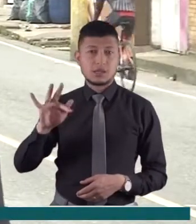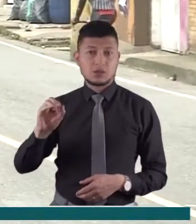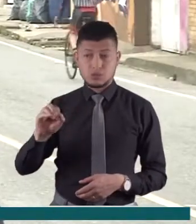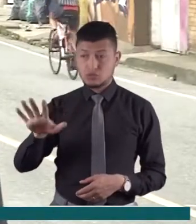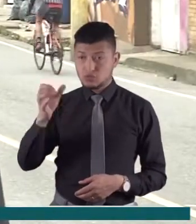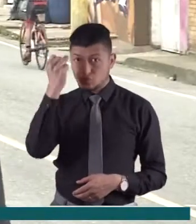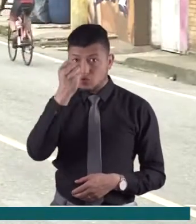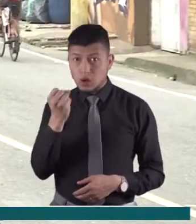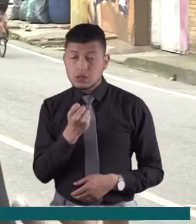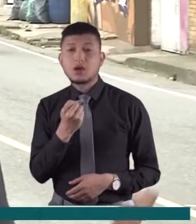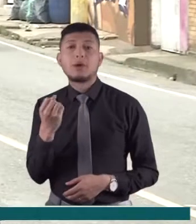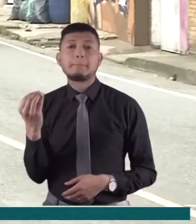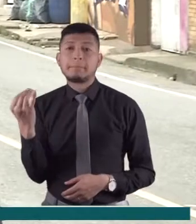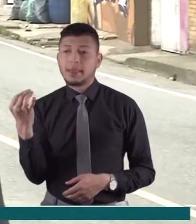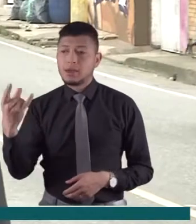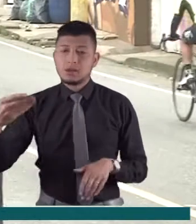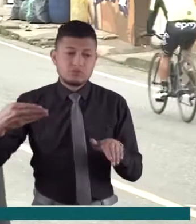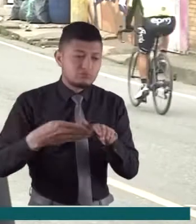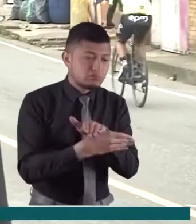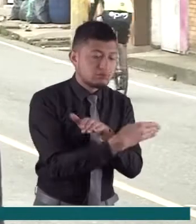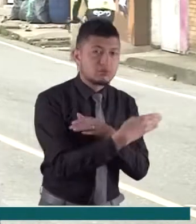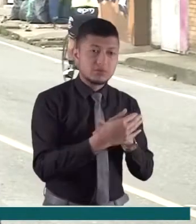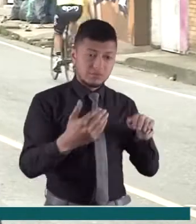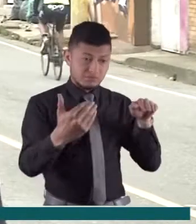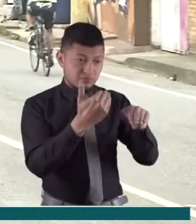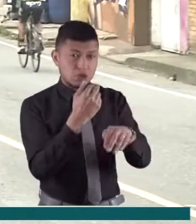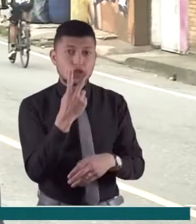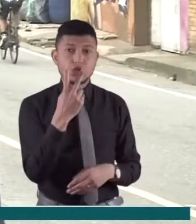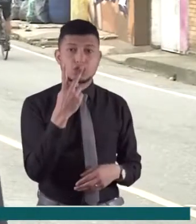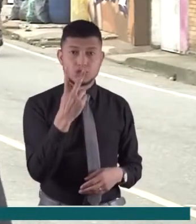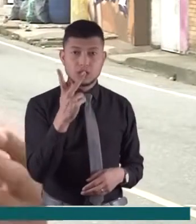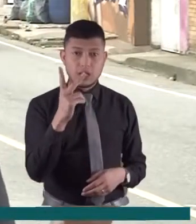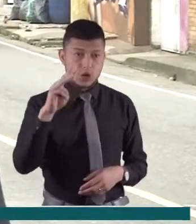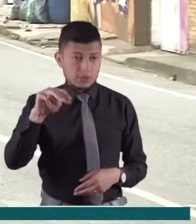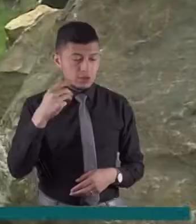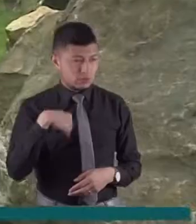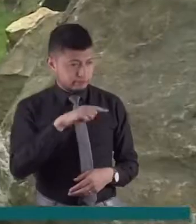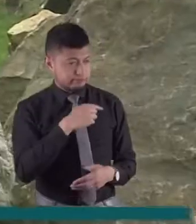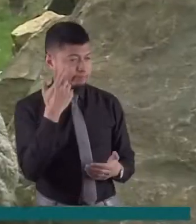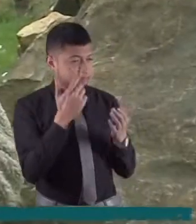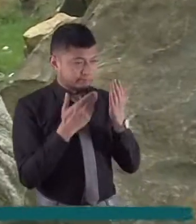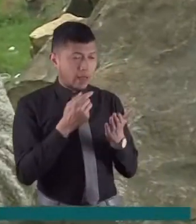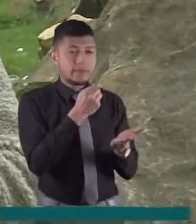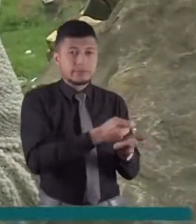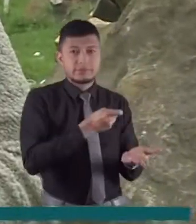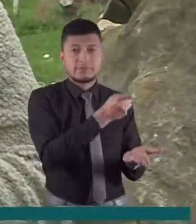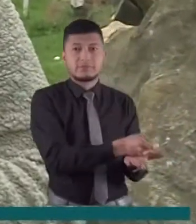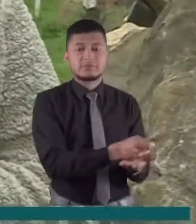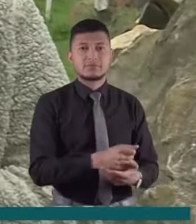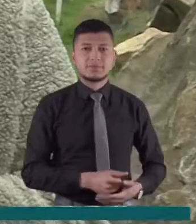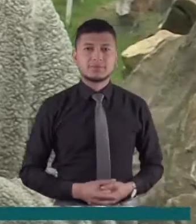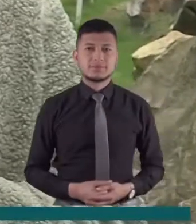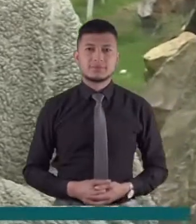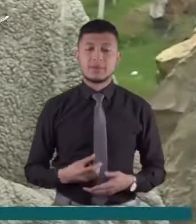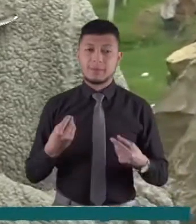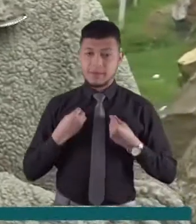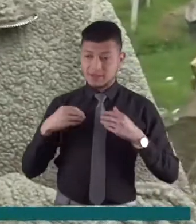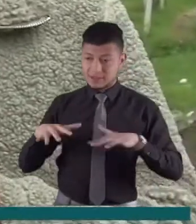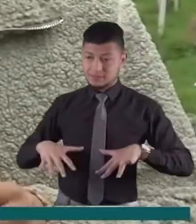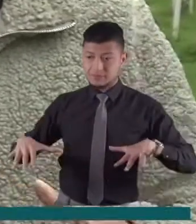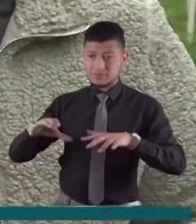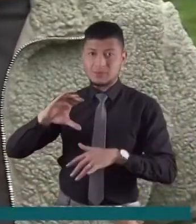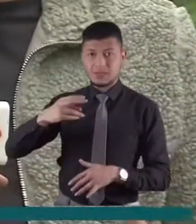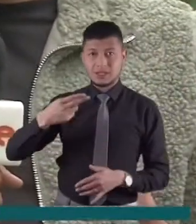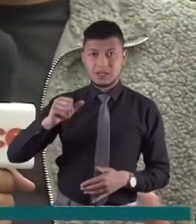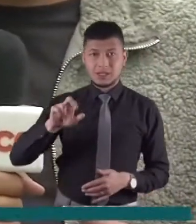cobro de peaje tan sólo usamos dos kilómetros de la concesión y pues hemos realizado cobros a pesar que algunos habitantes de el charquito